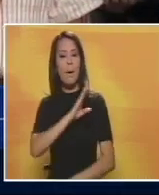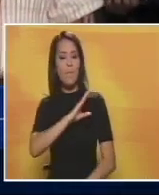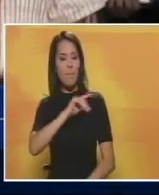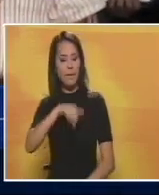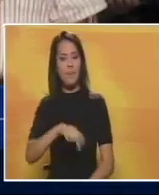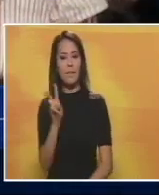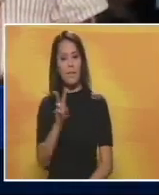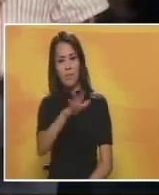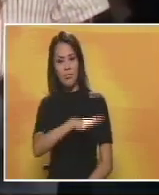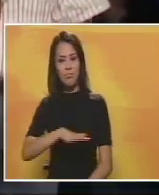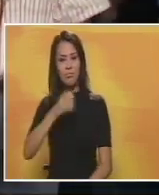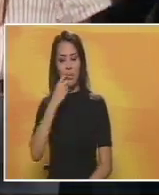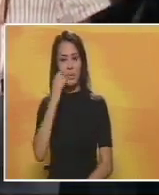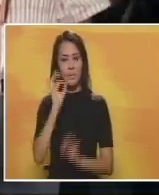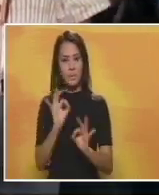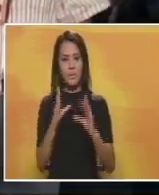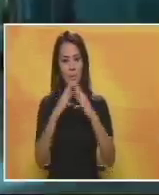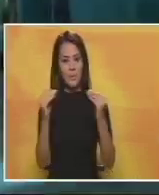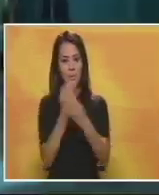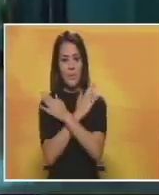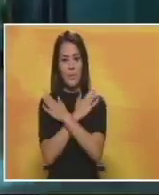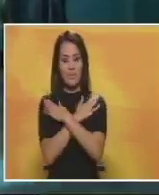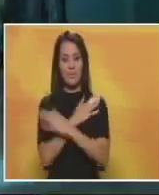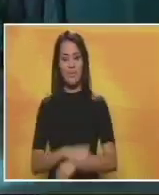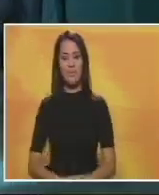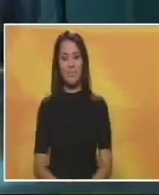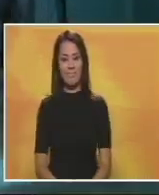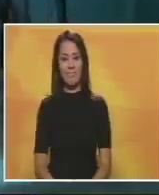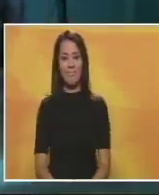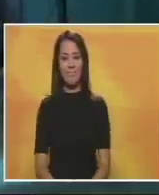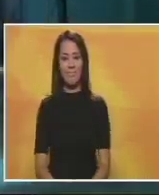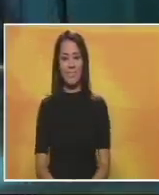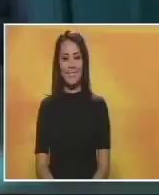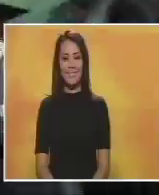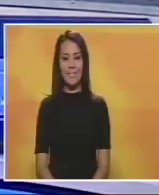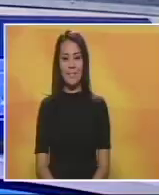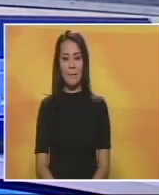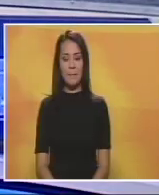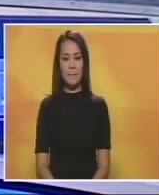llano venezolano, así que a todos, felicitaciones.